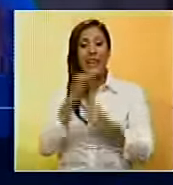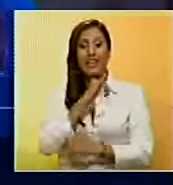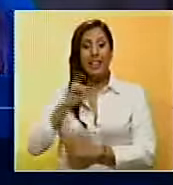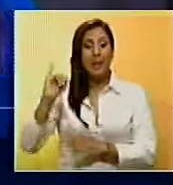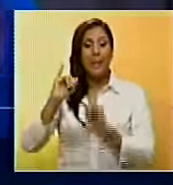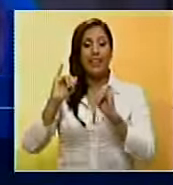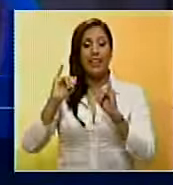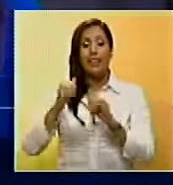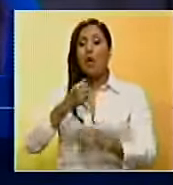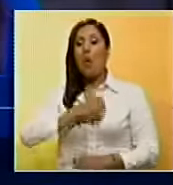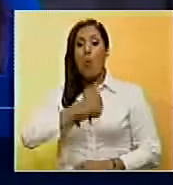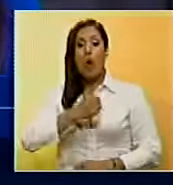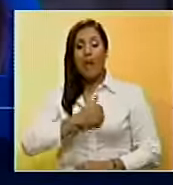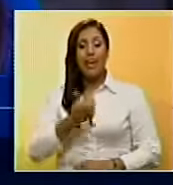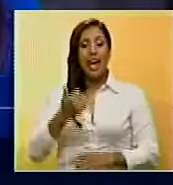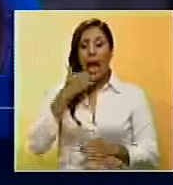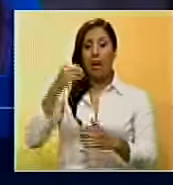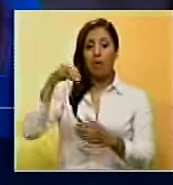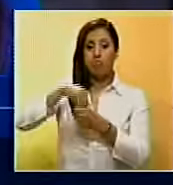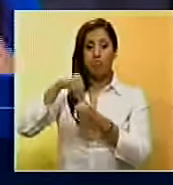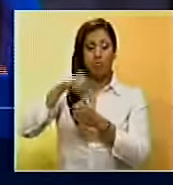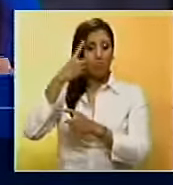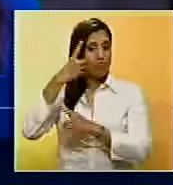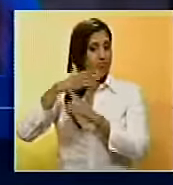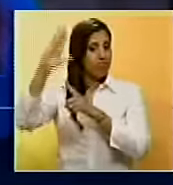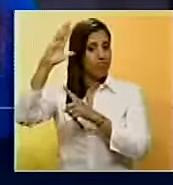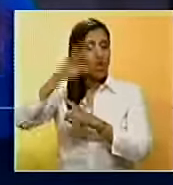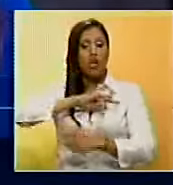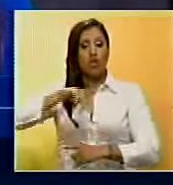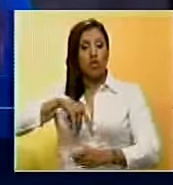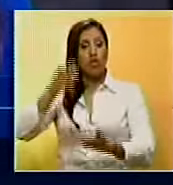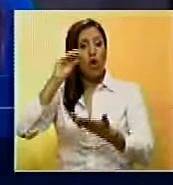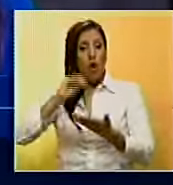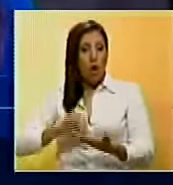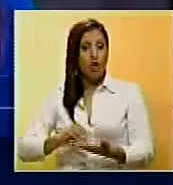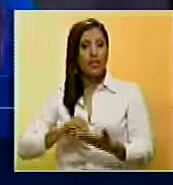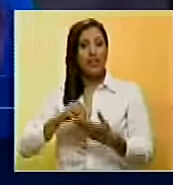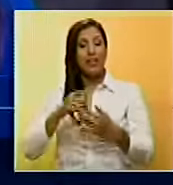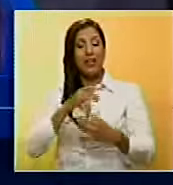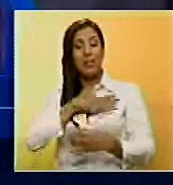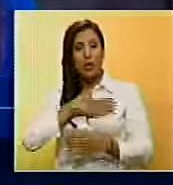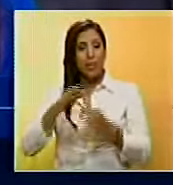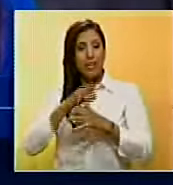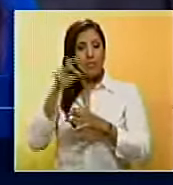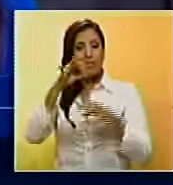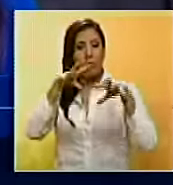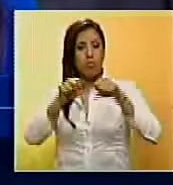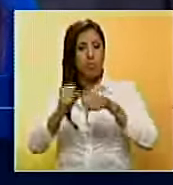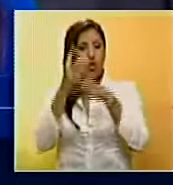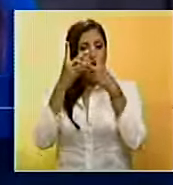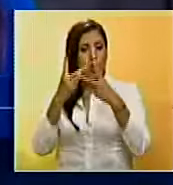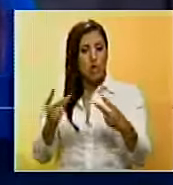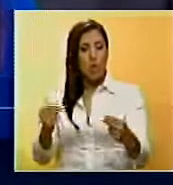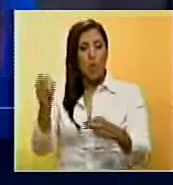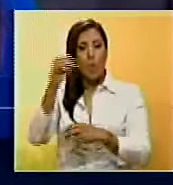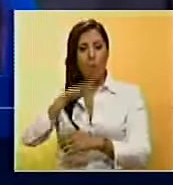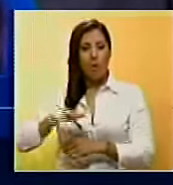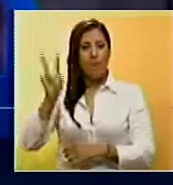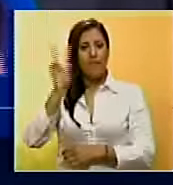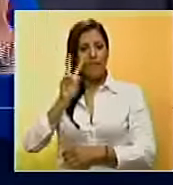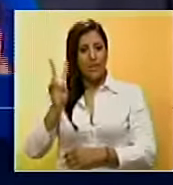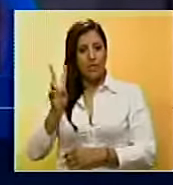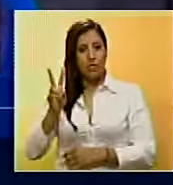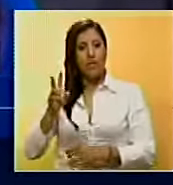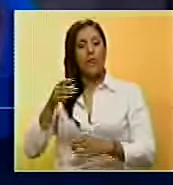independiente frente a cualquier imposición imperial, y hoy nosotros ratificamos ese espíritu antiimperialista del pueblo de